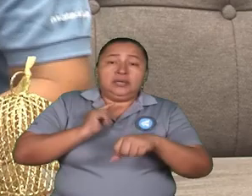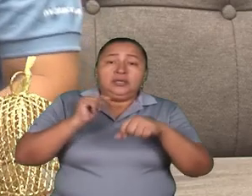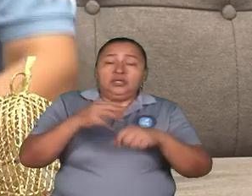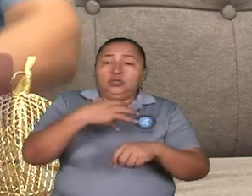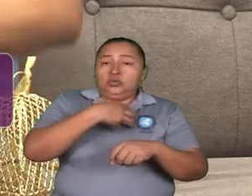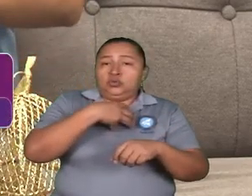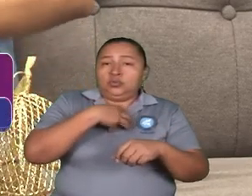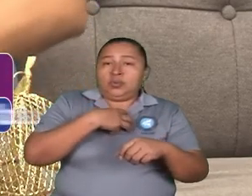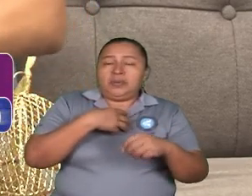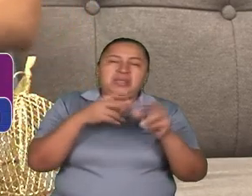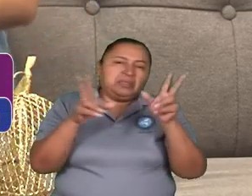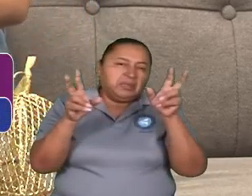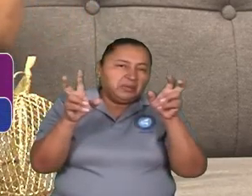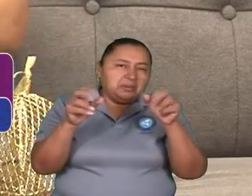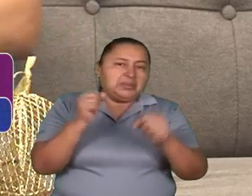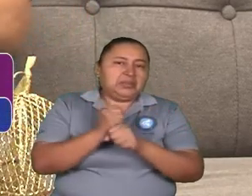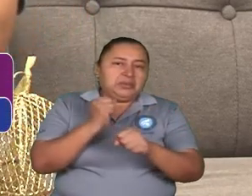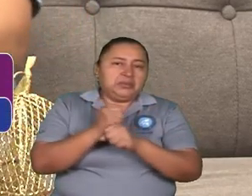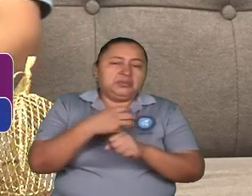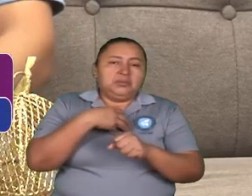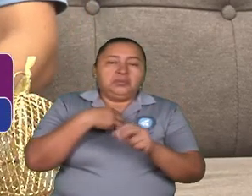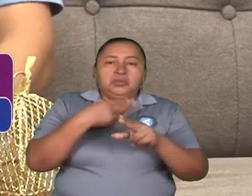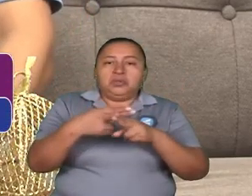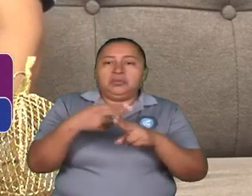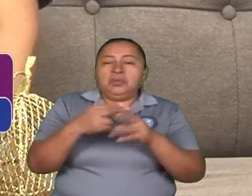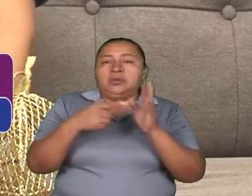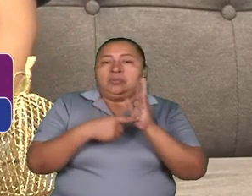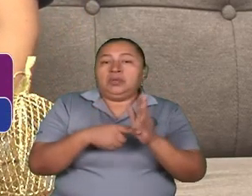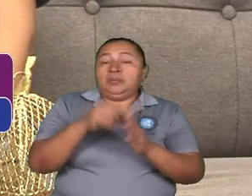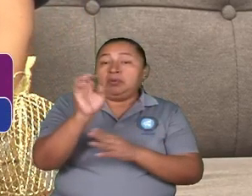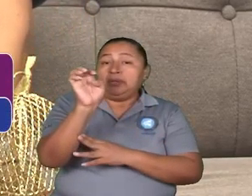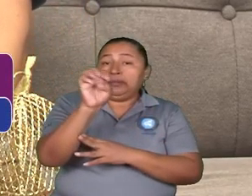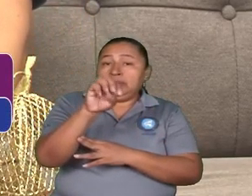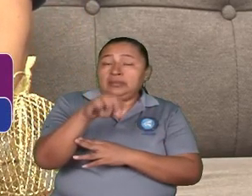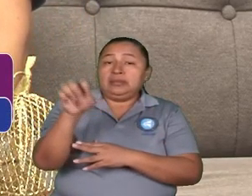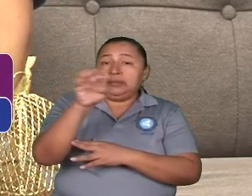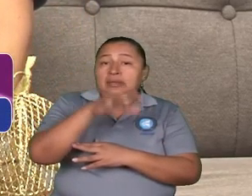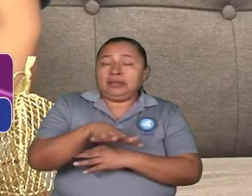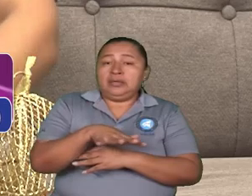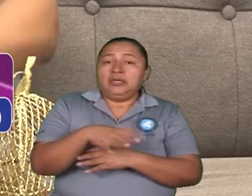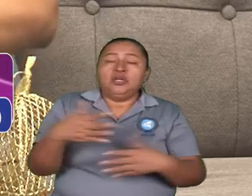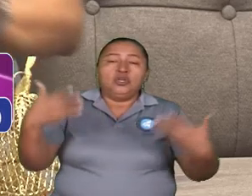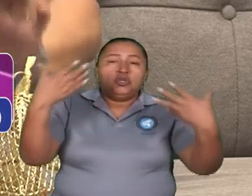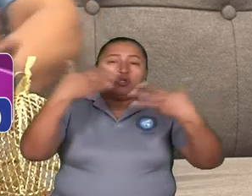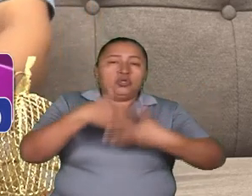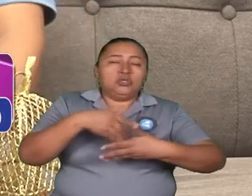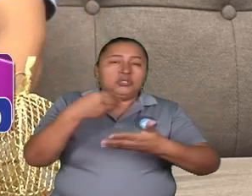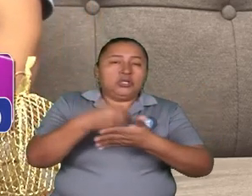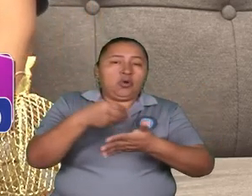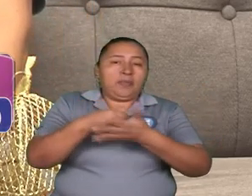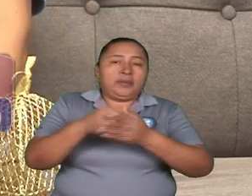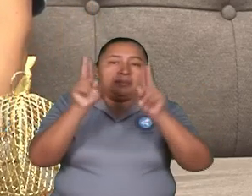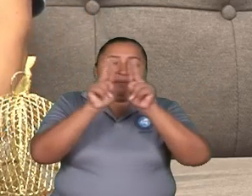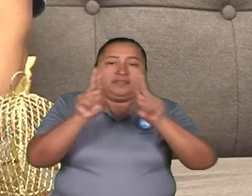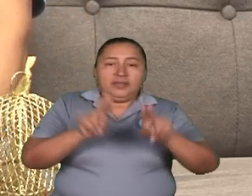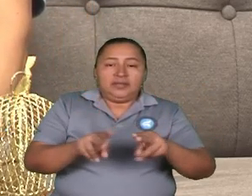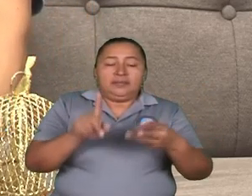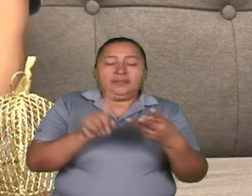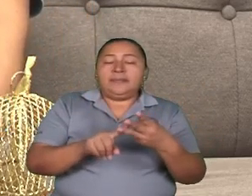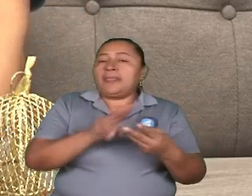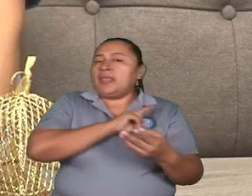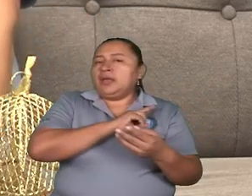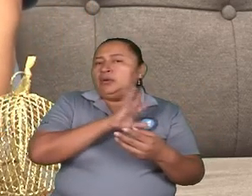disfruten. 1,080,000 córdobas, ese es el número, ¿no? Ese es el número. Pero también en 2 días, y de esto se está realizando en todo el territorio